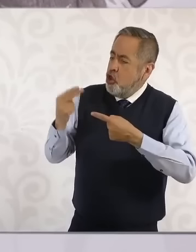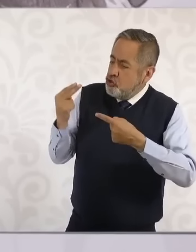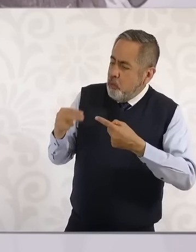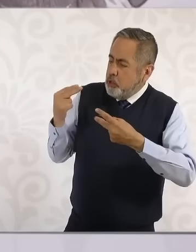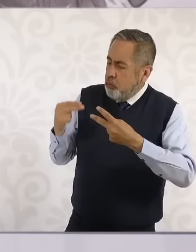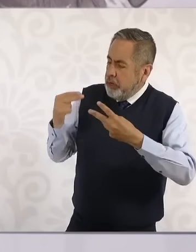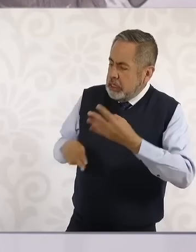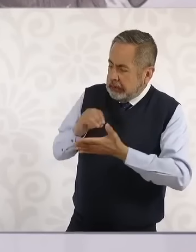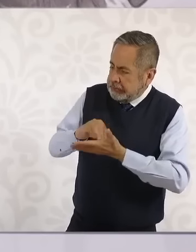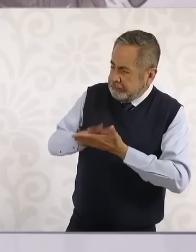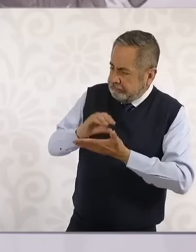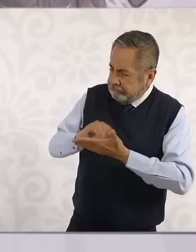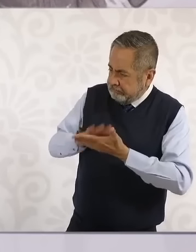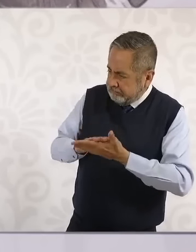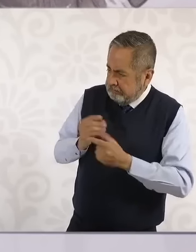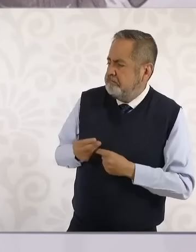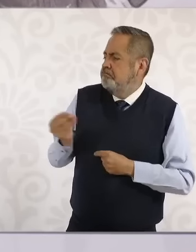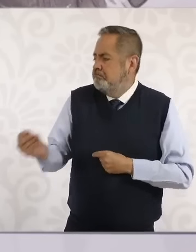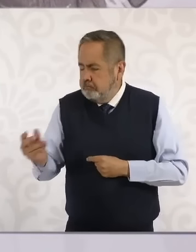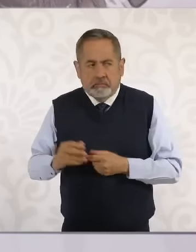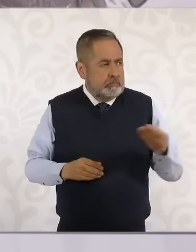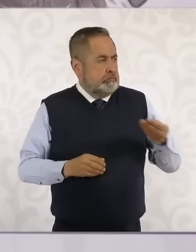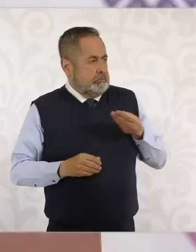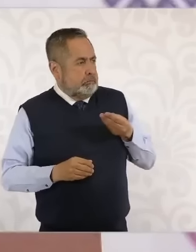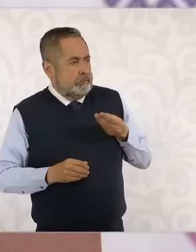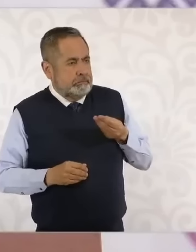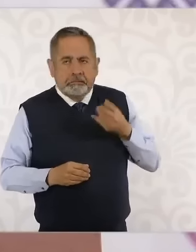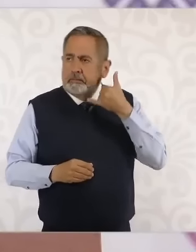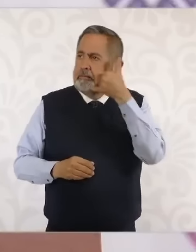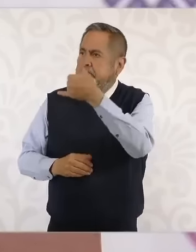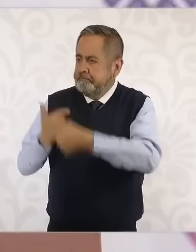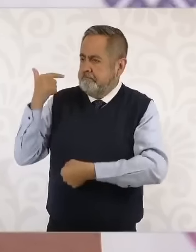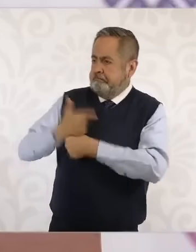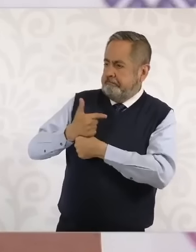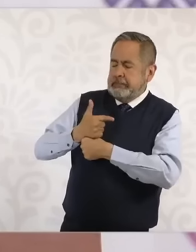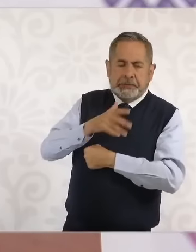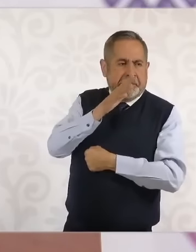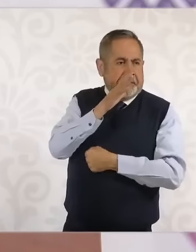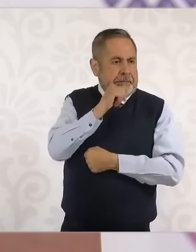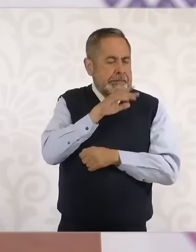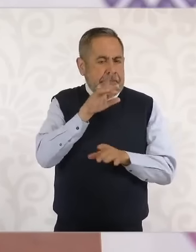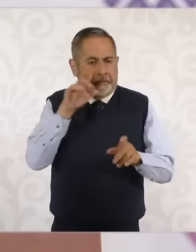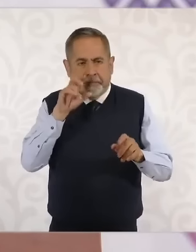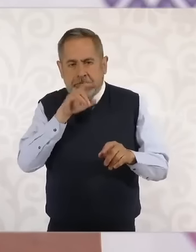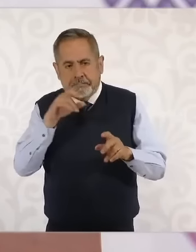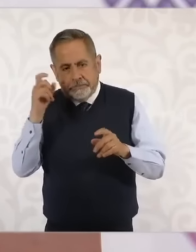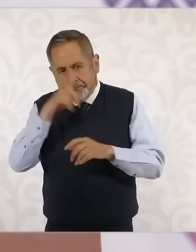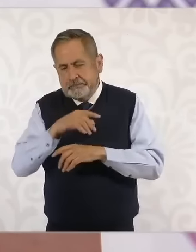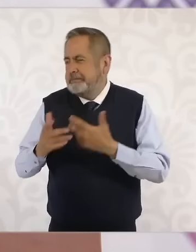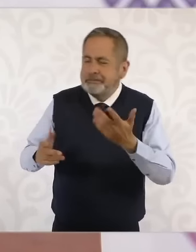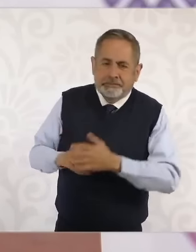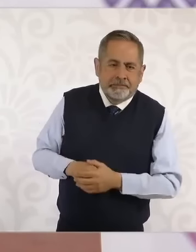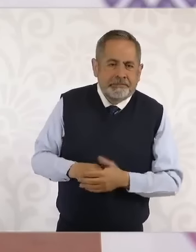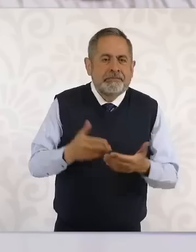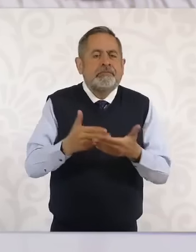que eso ocurra, pues va a ser mucho más difícil usar el teléfono para ello. Que le dan la vuelta a veces, me dicen que ahora